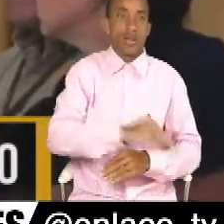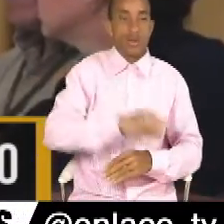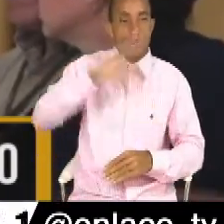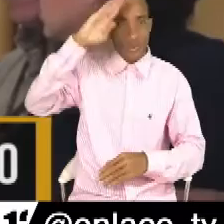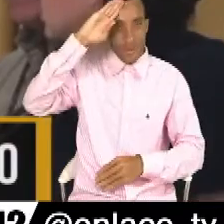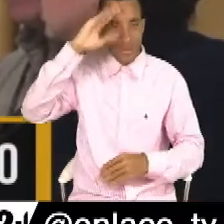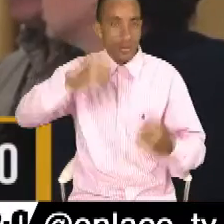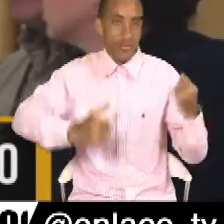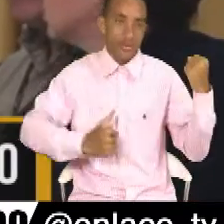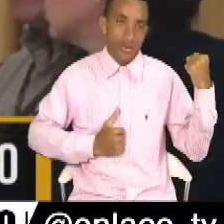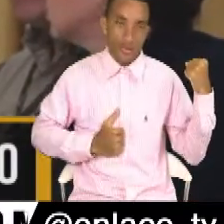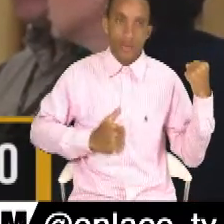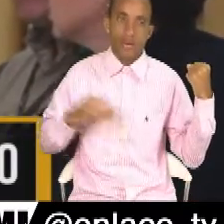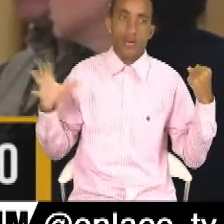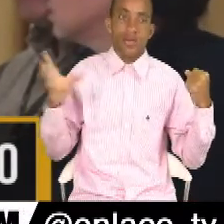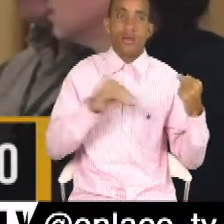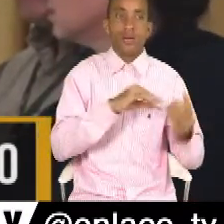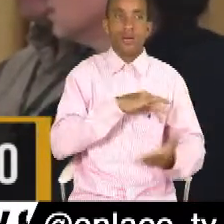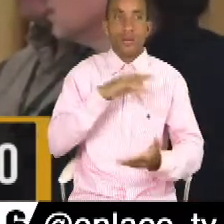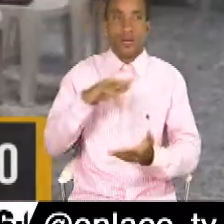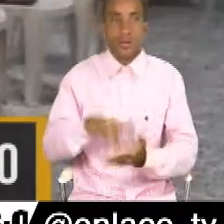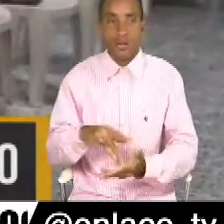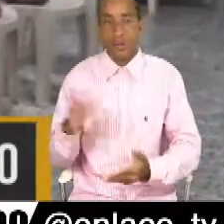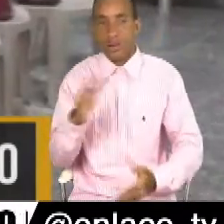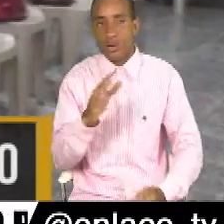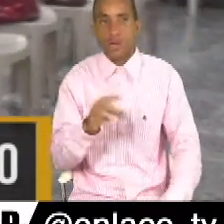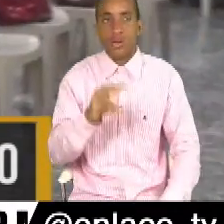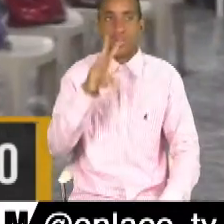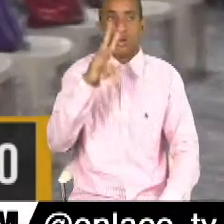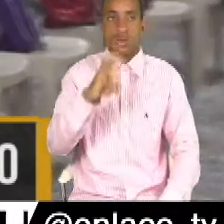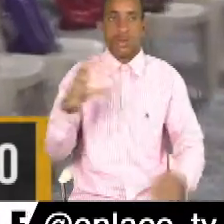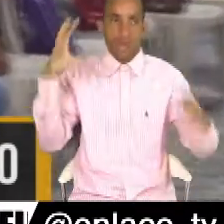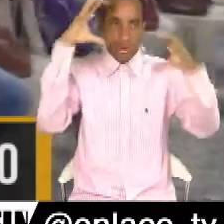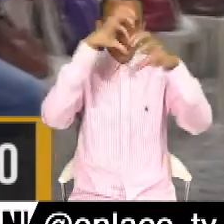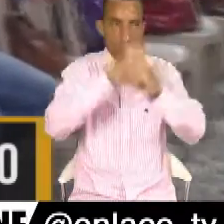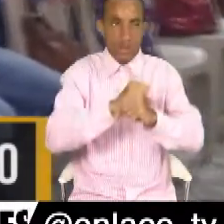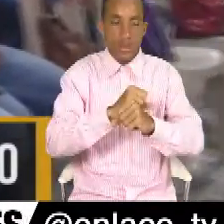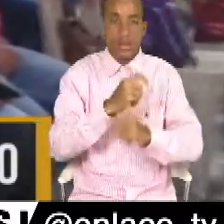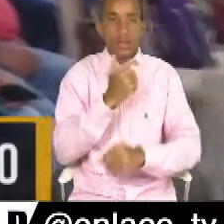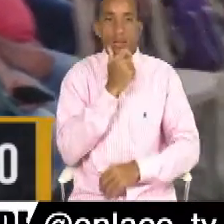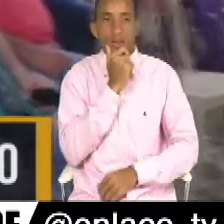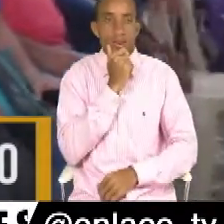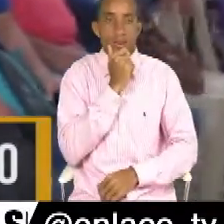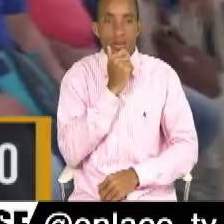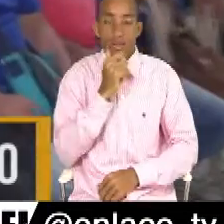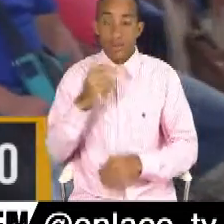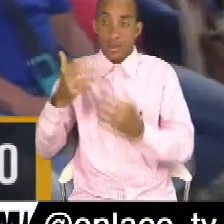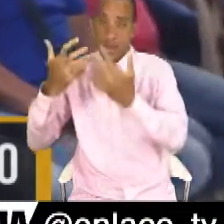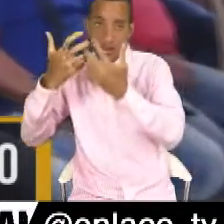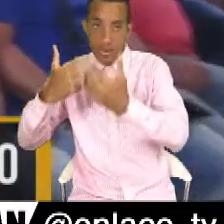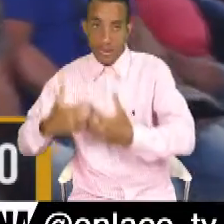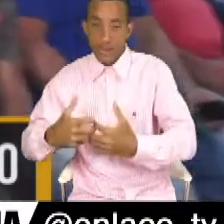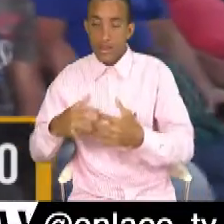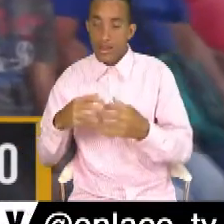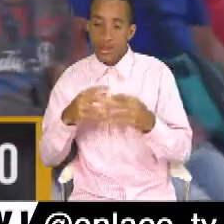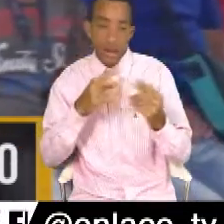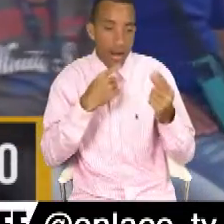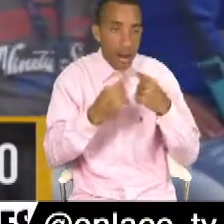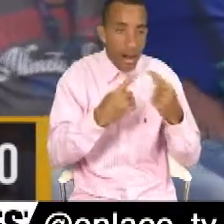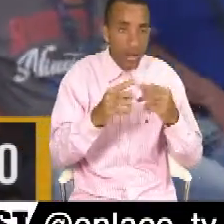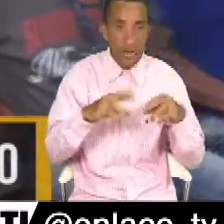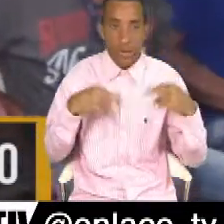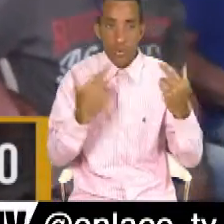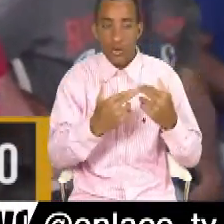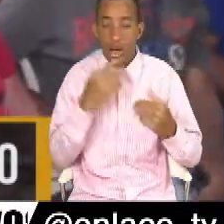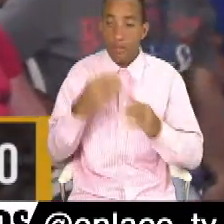al corregimiento del centro, donde al término de las 8 de la noche se concluyó que la estatal petrolera no concertaba con los afectados si las